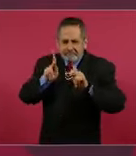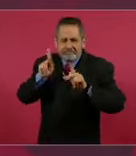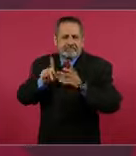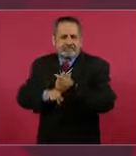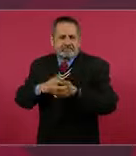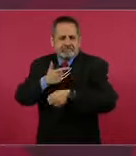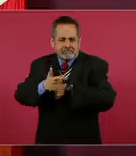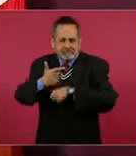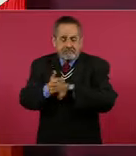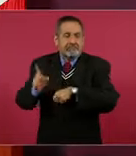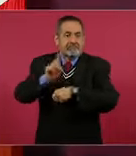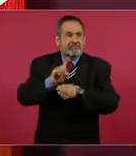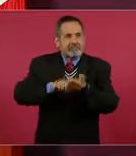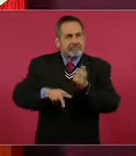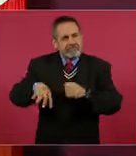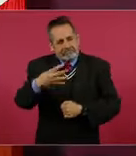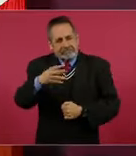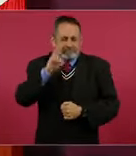el 14,